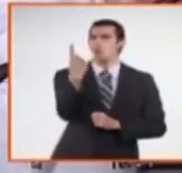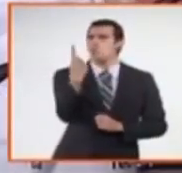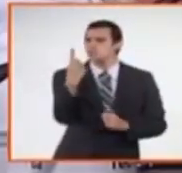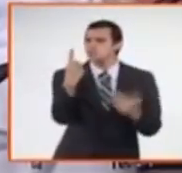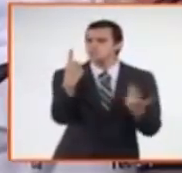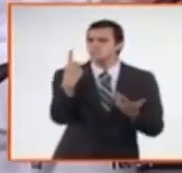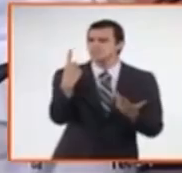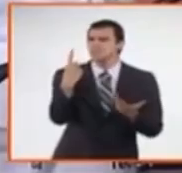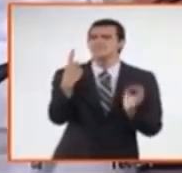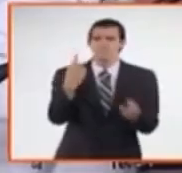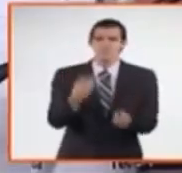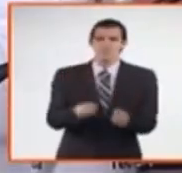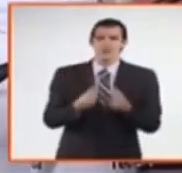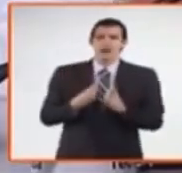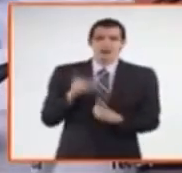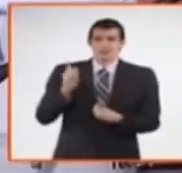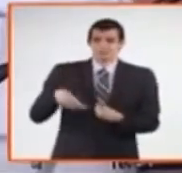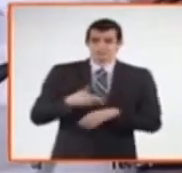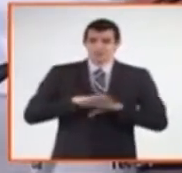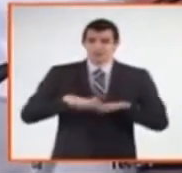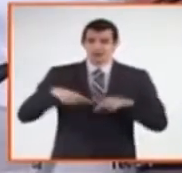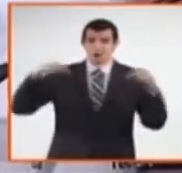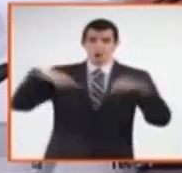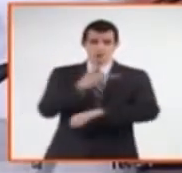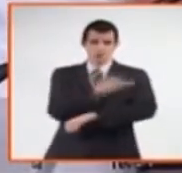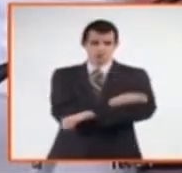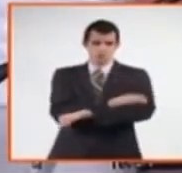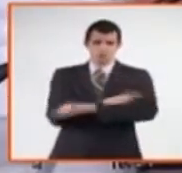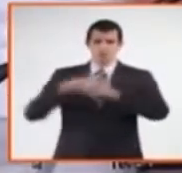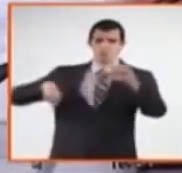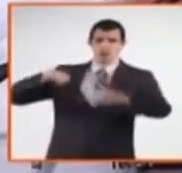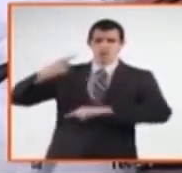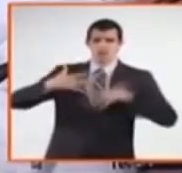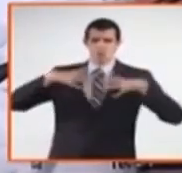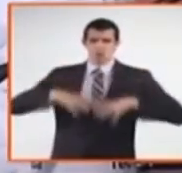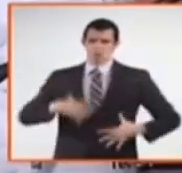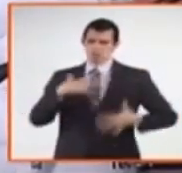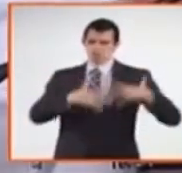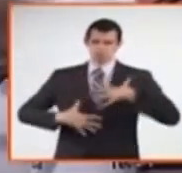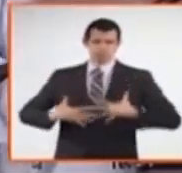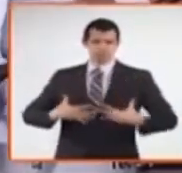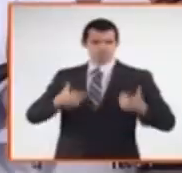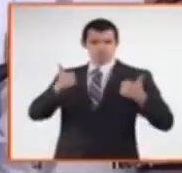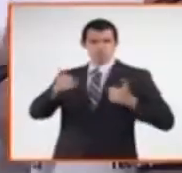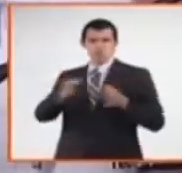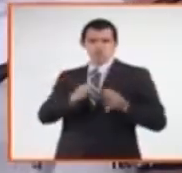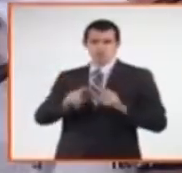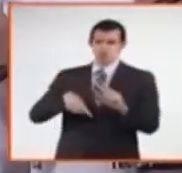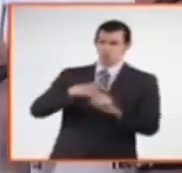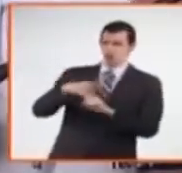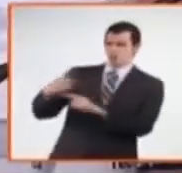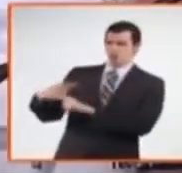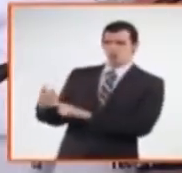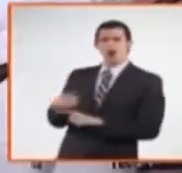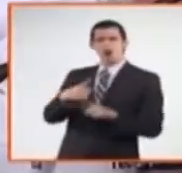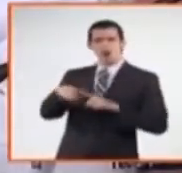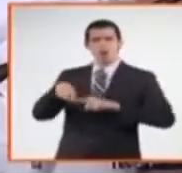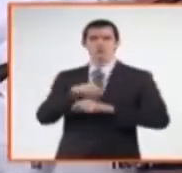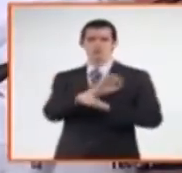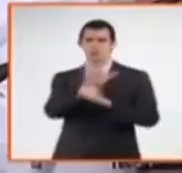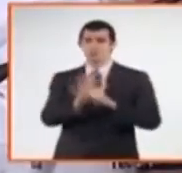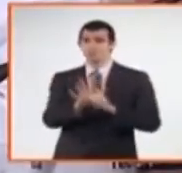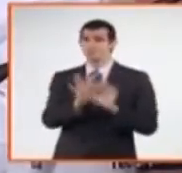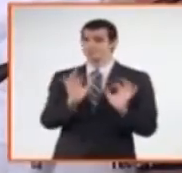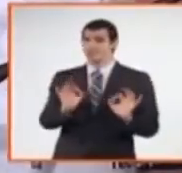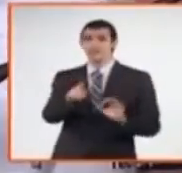o sea tenemos realmente herramientas para pensar bien cuál va a ser la estrategia tenemos sobradas estado utilizando